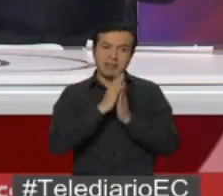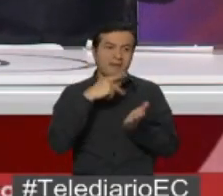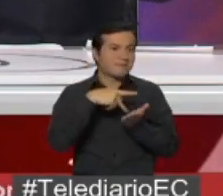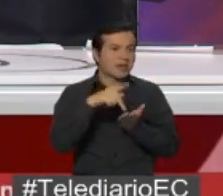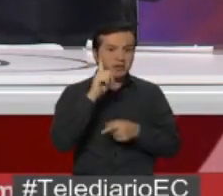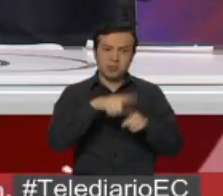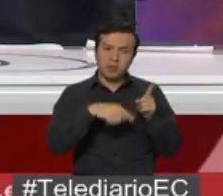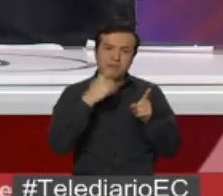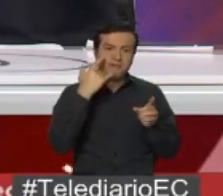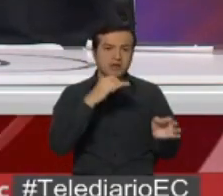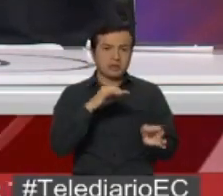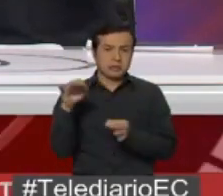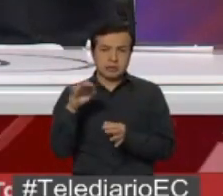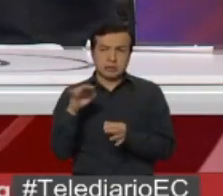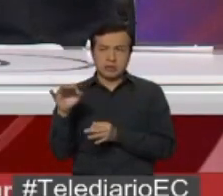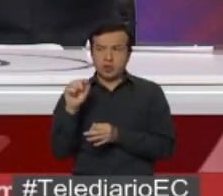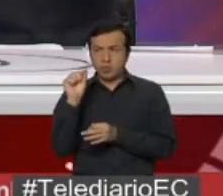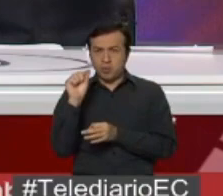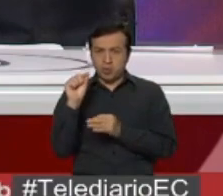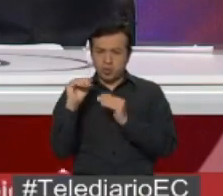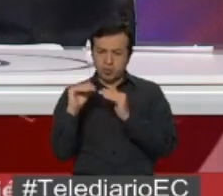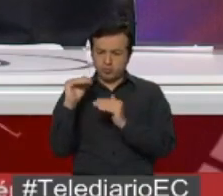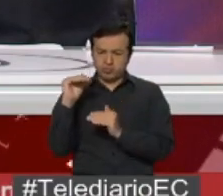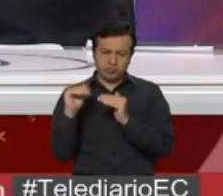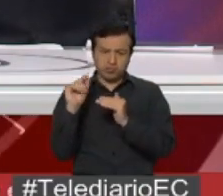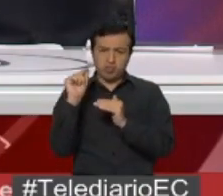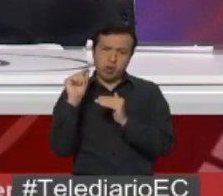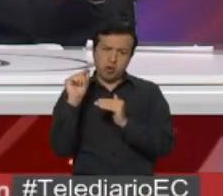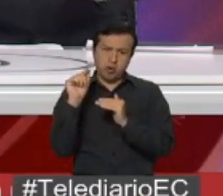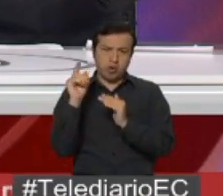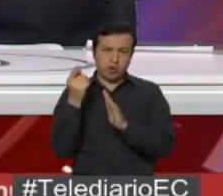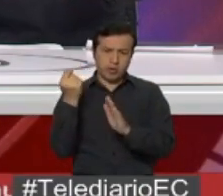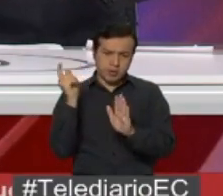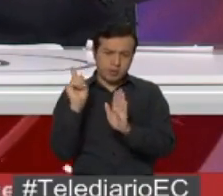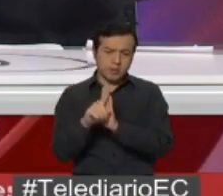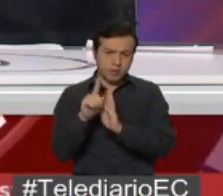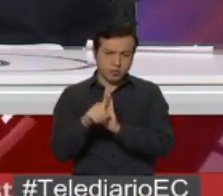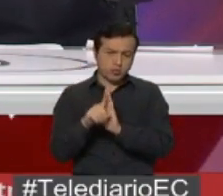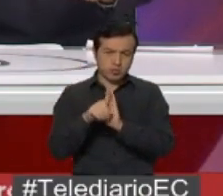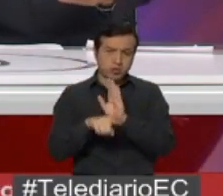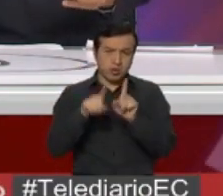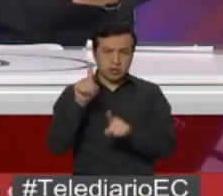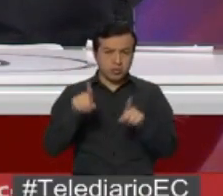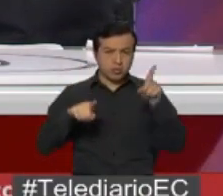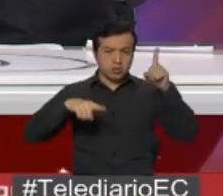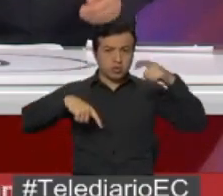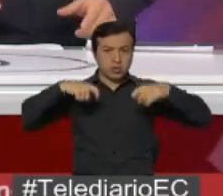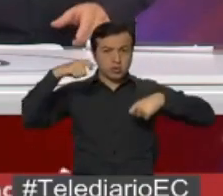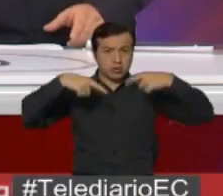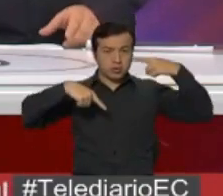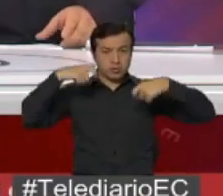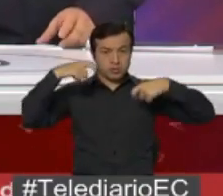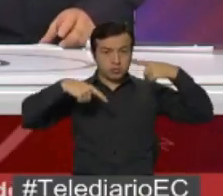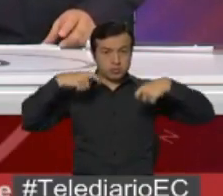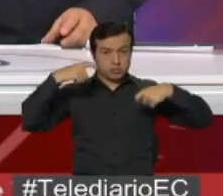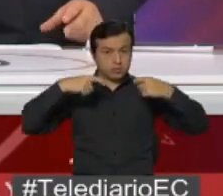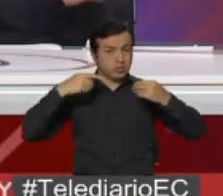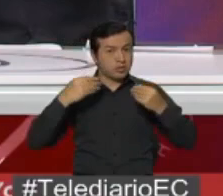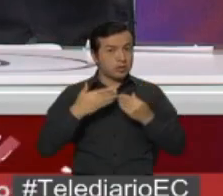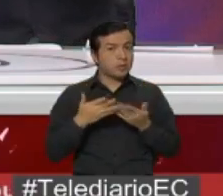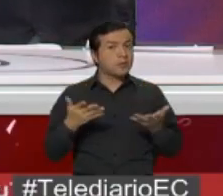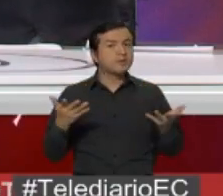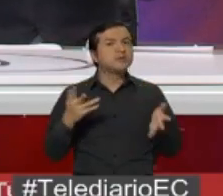leve que no alcanza ni el 1 por ciento de los depósitos en las cooperativas y en las mutualistas